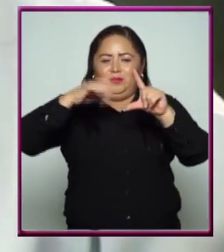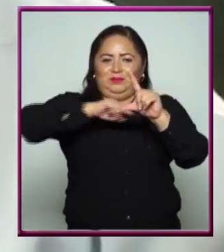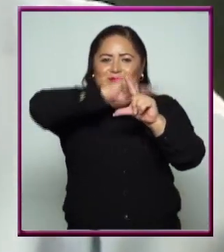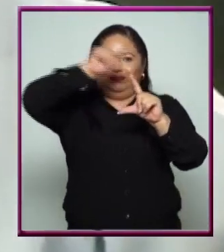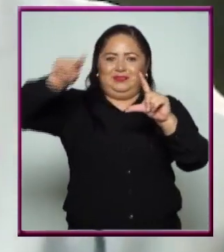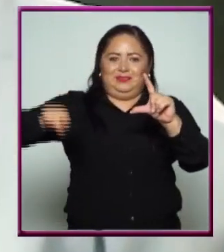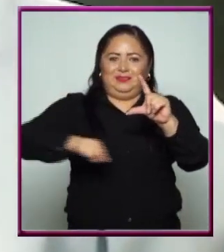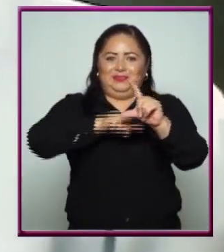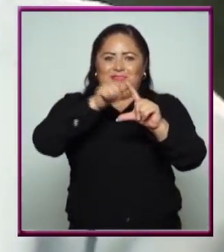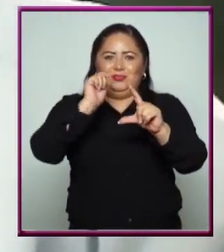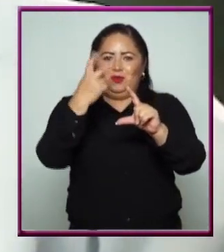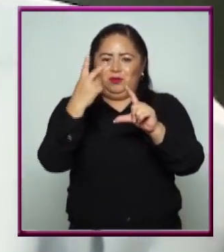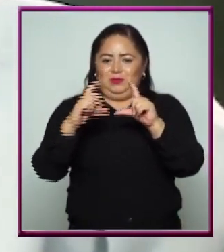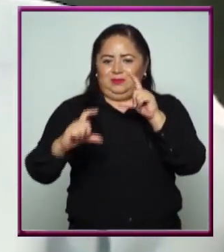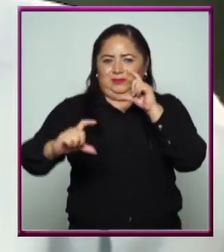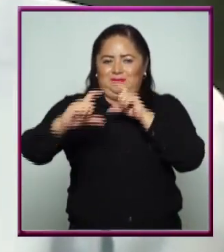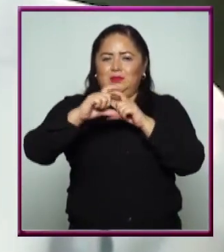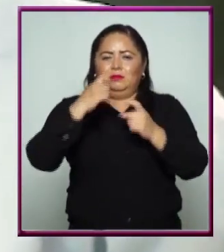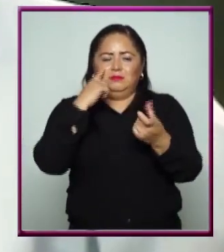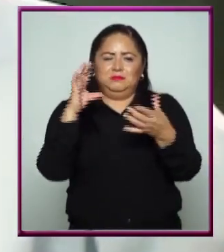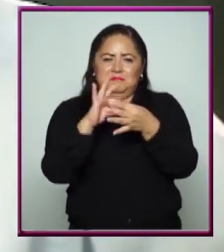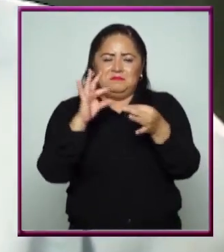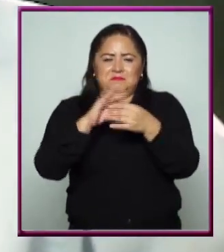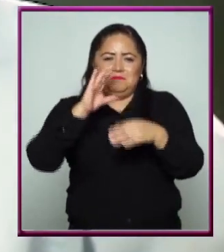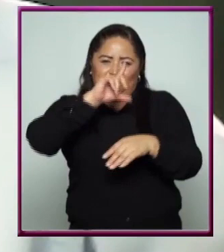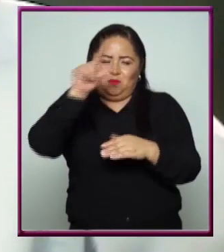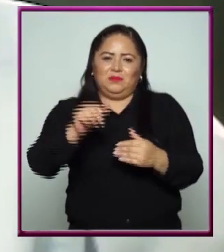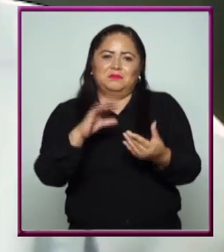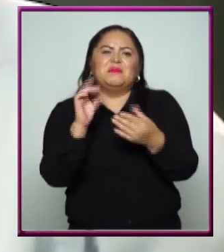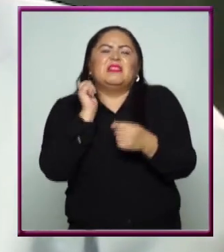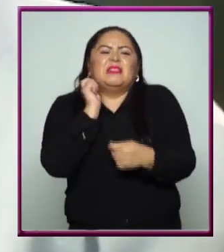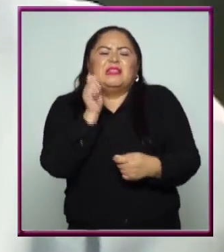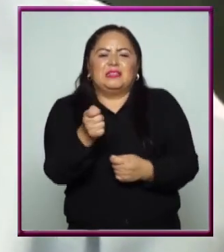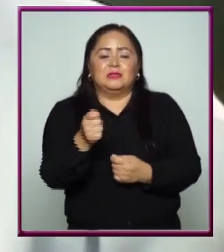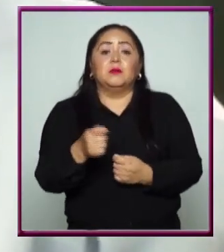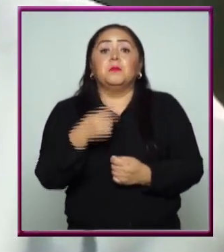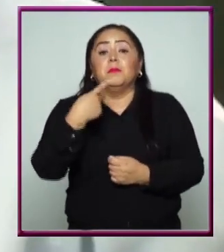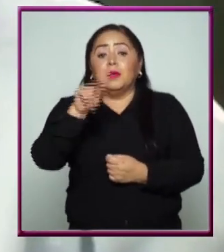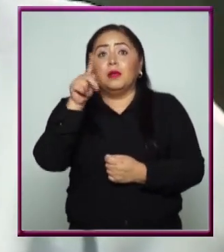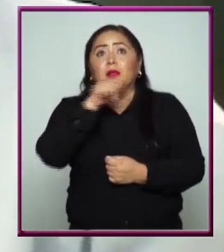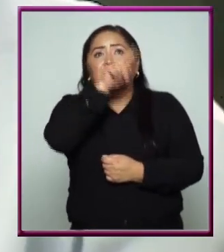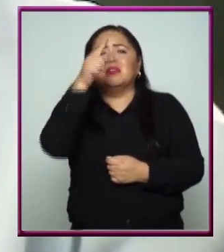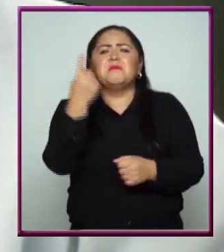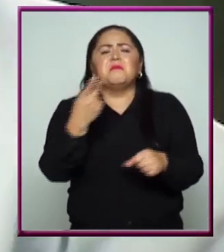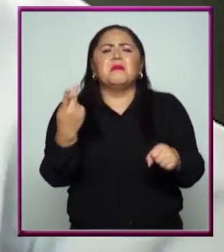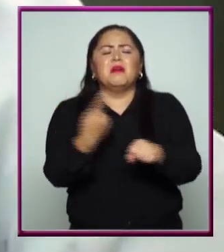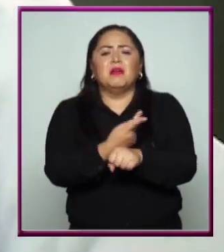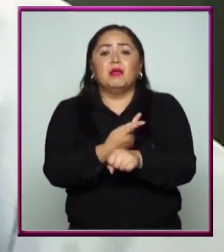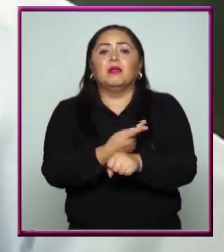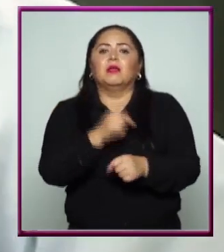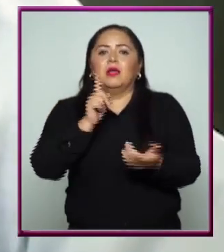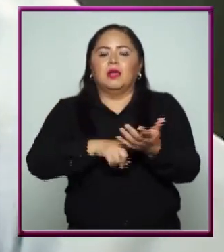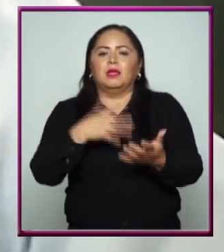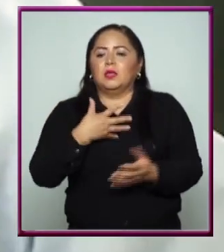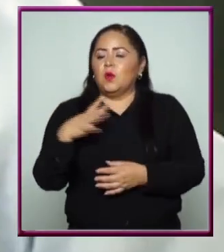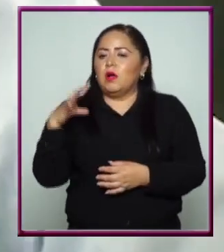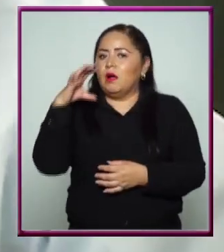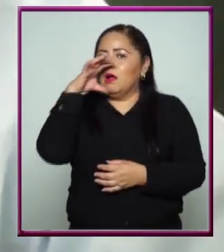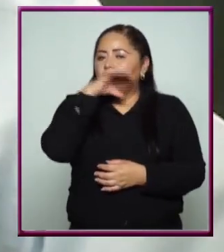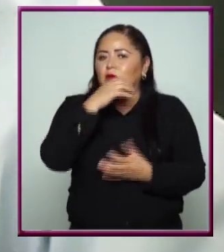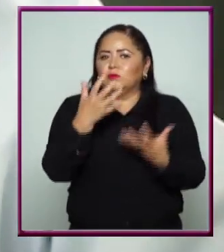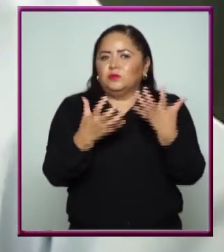que son las dos capas superiores. Voy a explicar un poco más adelante de qué se trata, pero ahí lo que sucede es que hay un